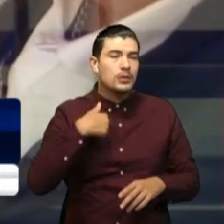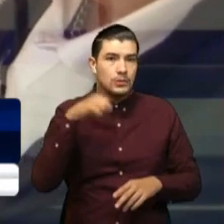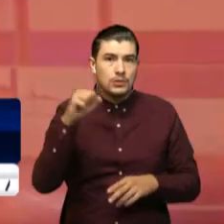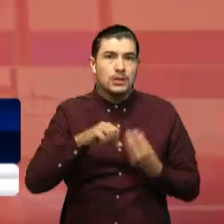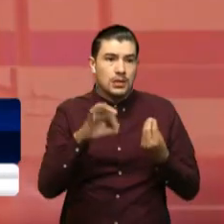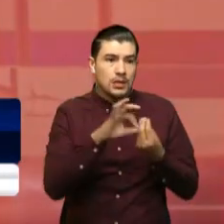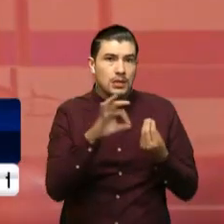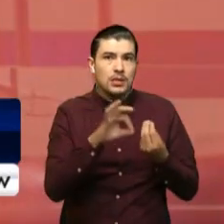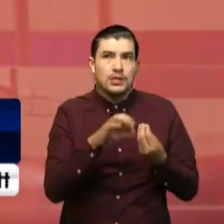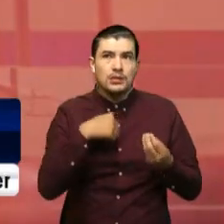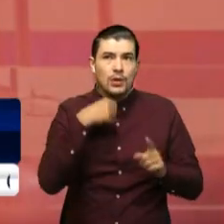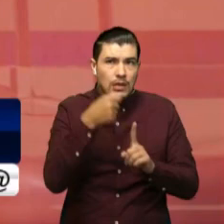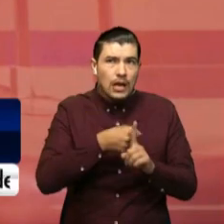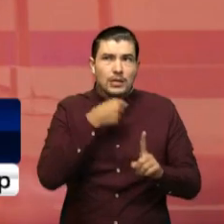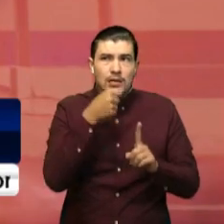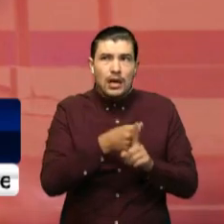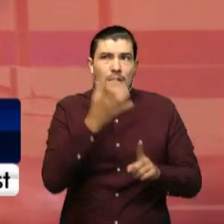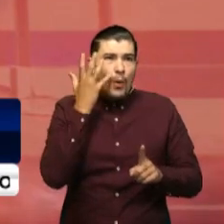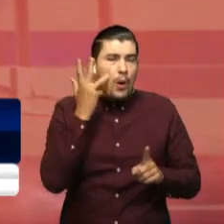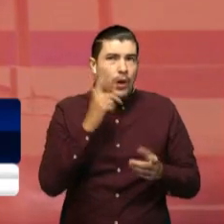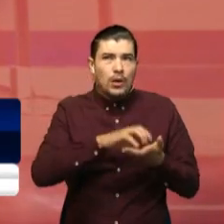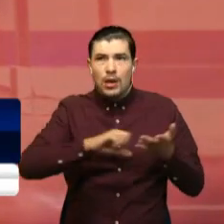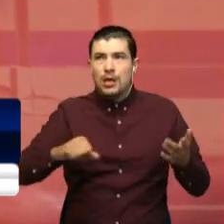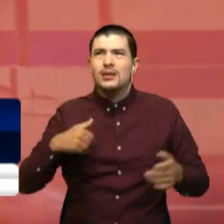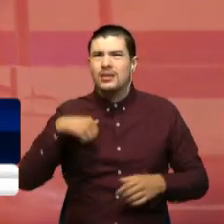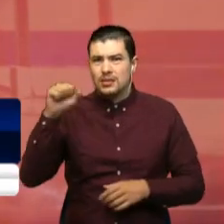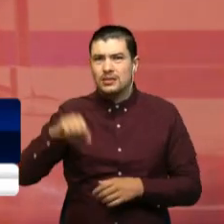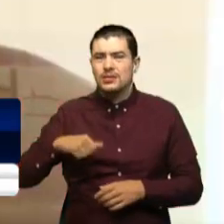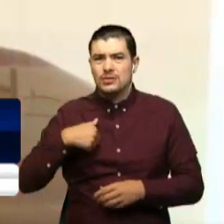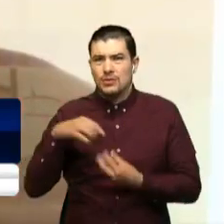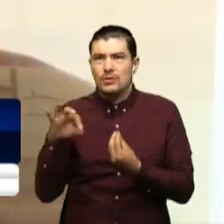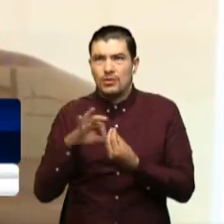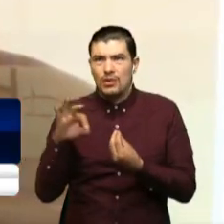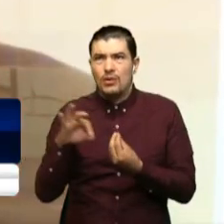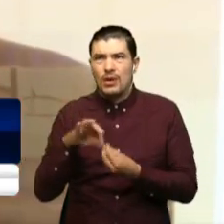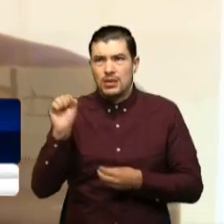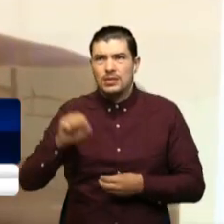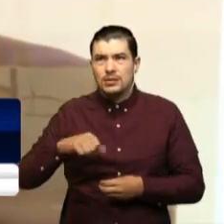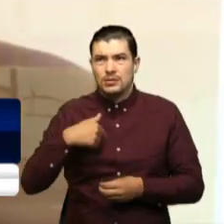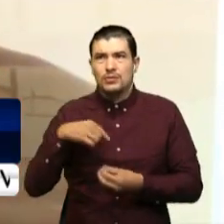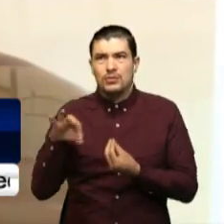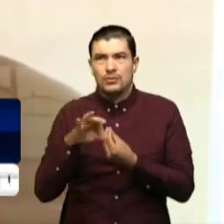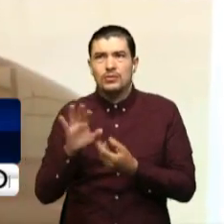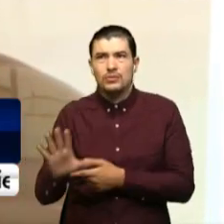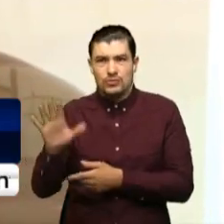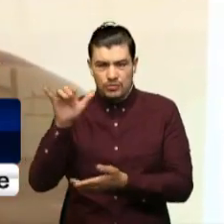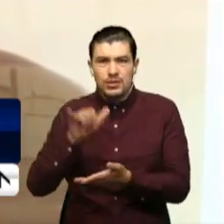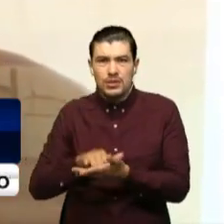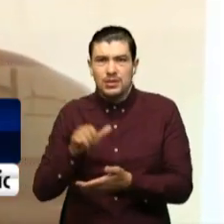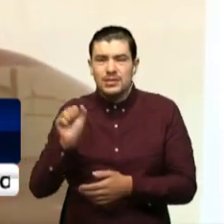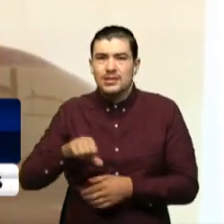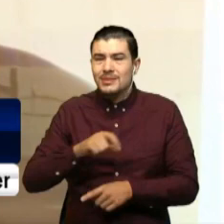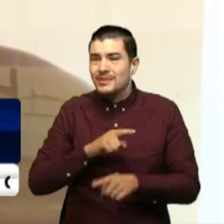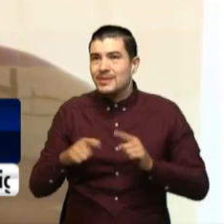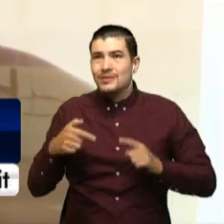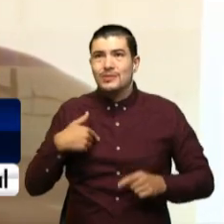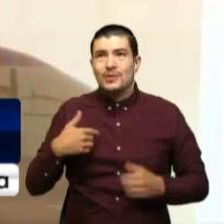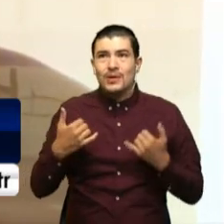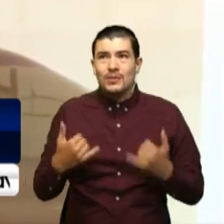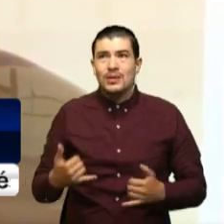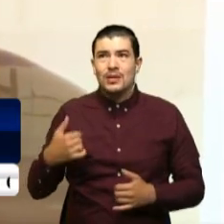de la que intenta salir si yo soy consumidora de pero yo pienso